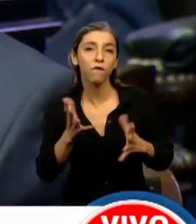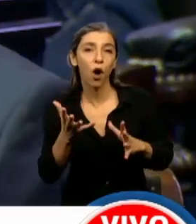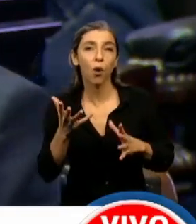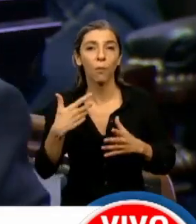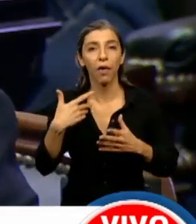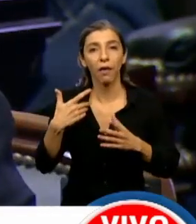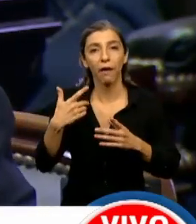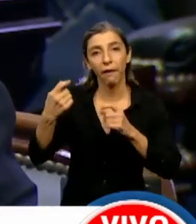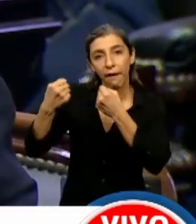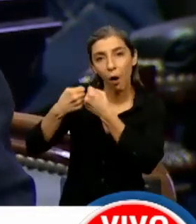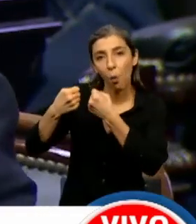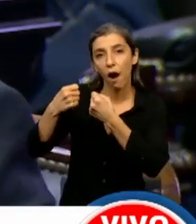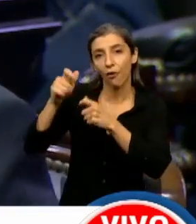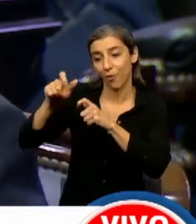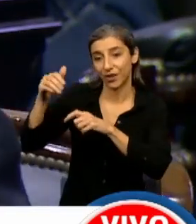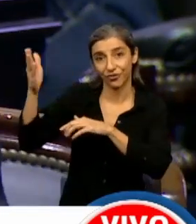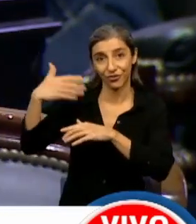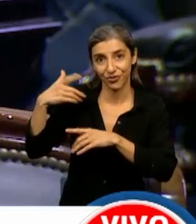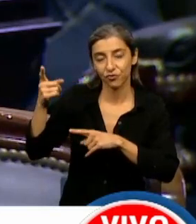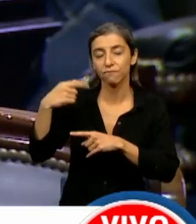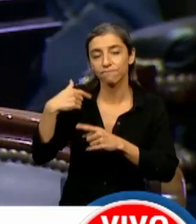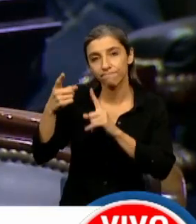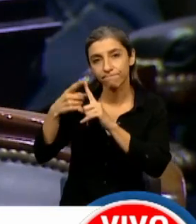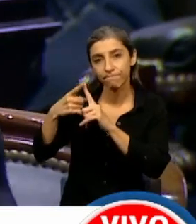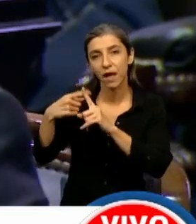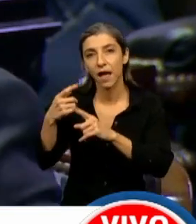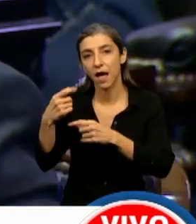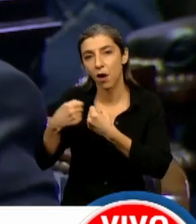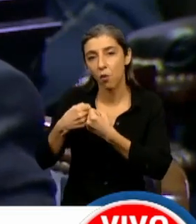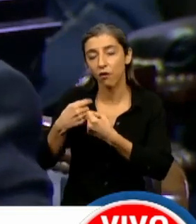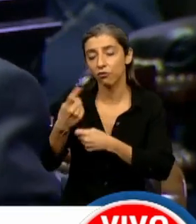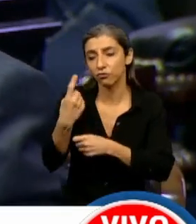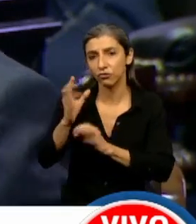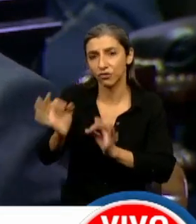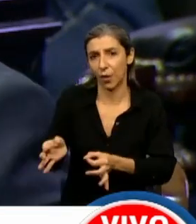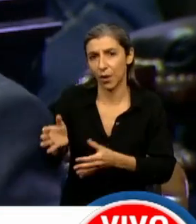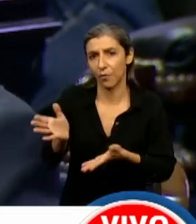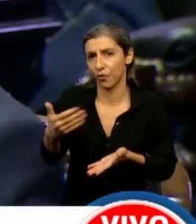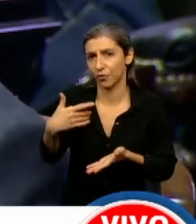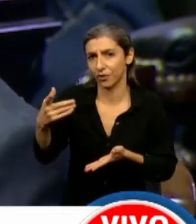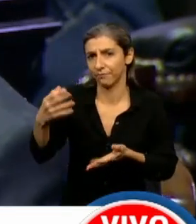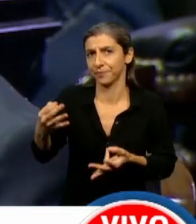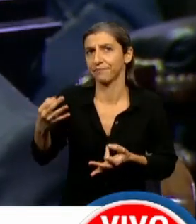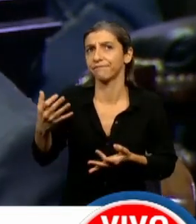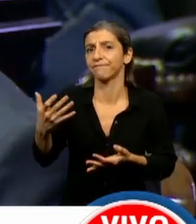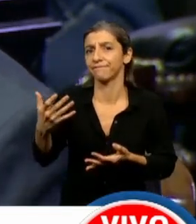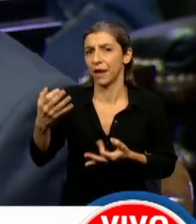extranjeros no dio el resultado esperado la tiene todo el arco político